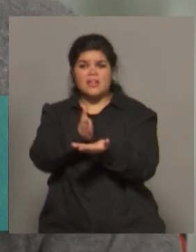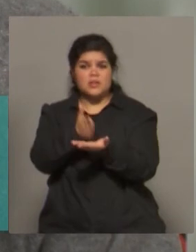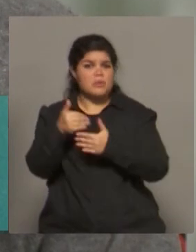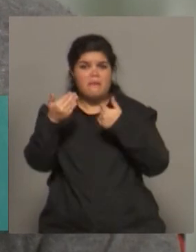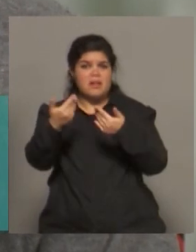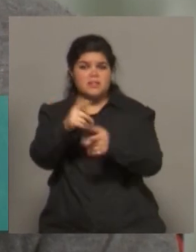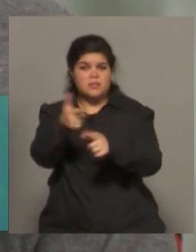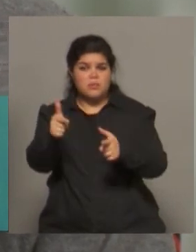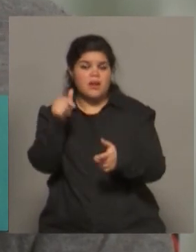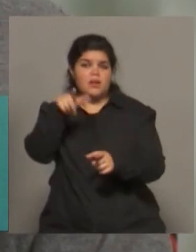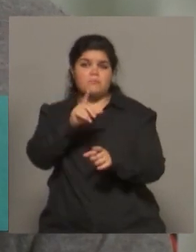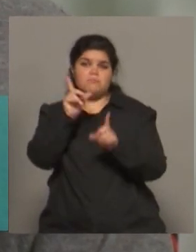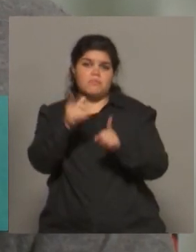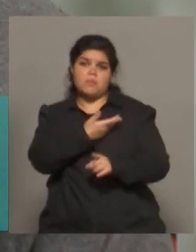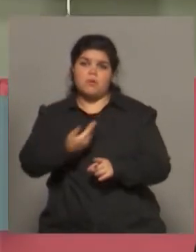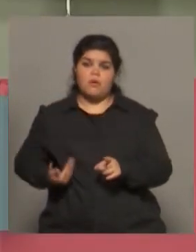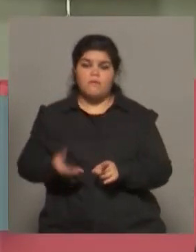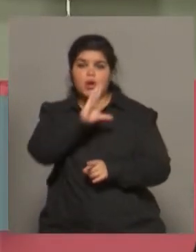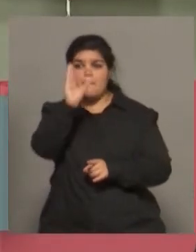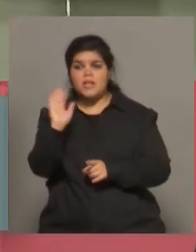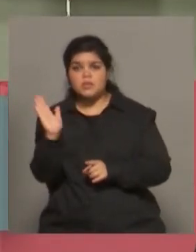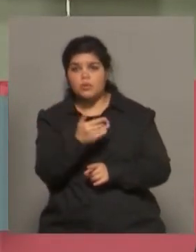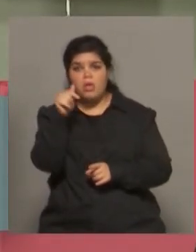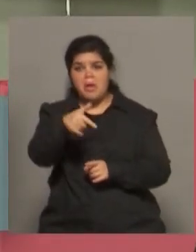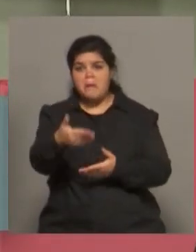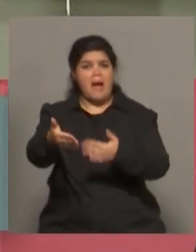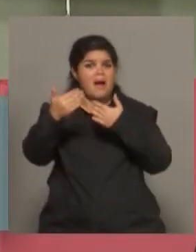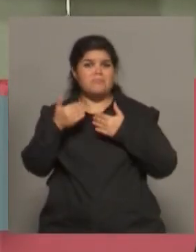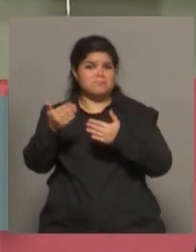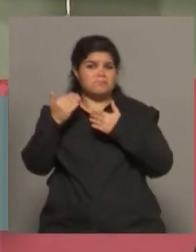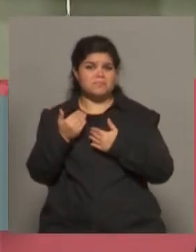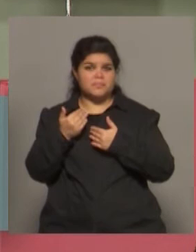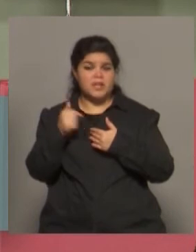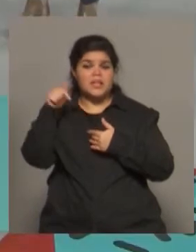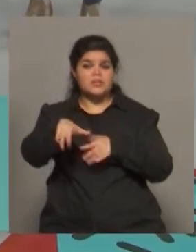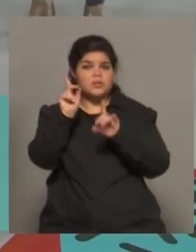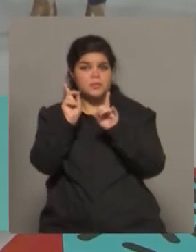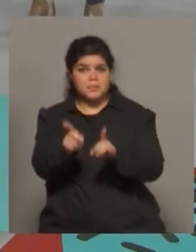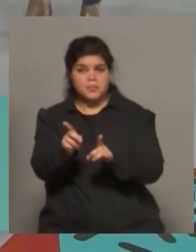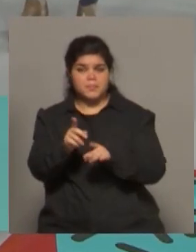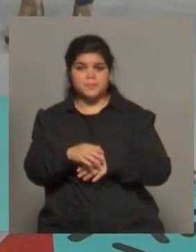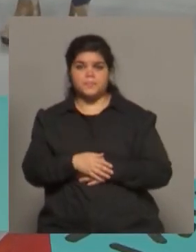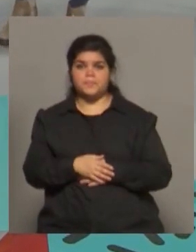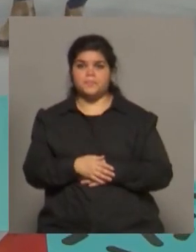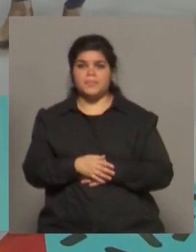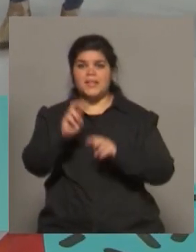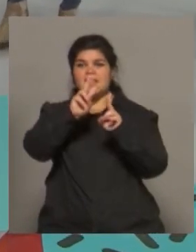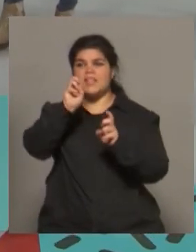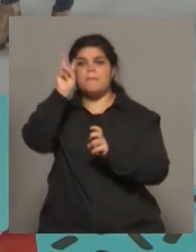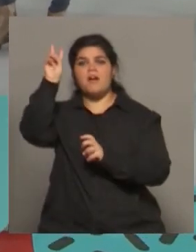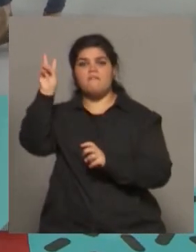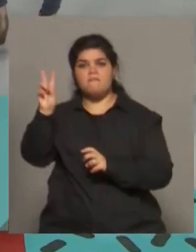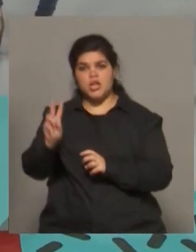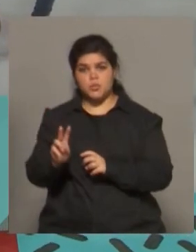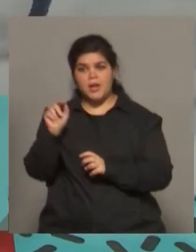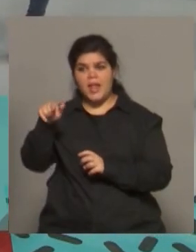conseguidos y demás en todos los gobiernos del interior de los países. Y en ese sentido me parece también de que la cuestión con Venezuela, digo, el